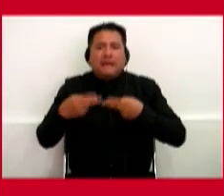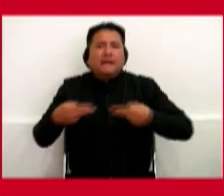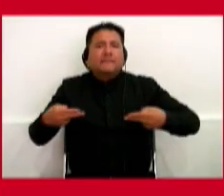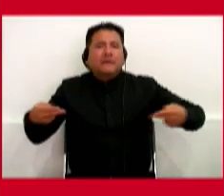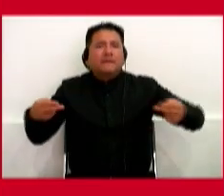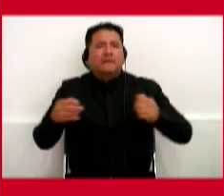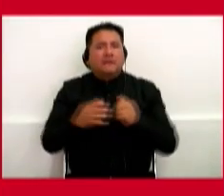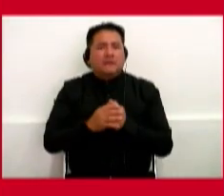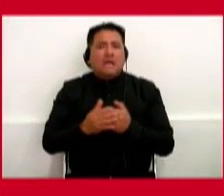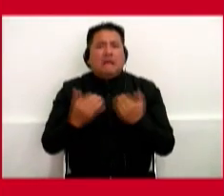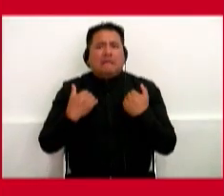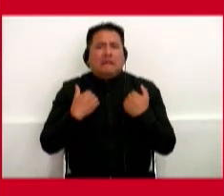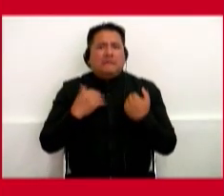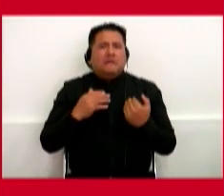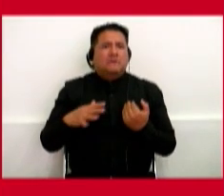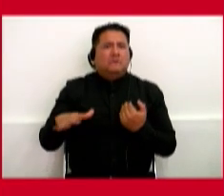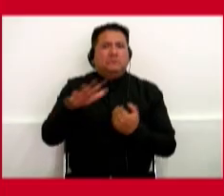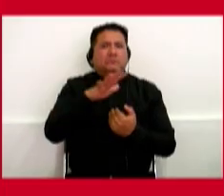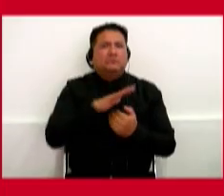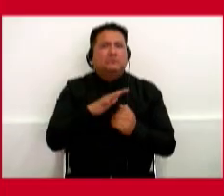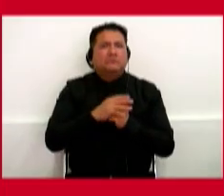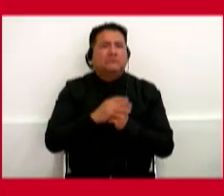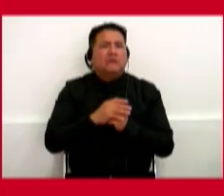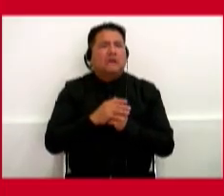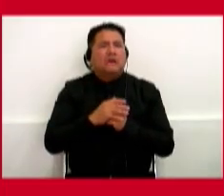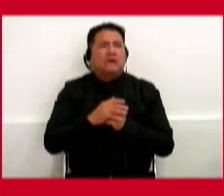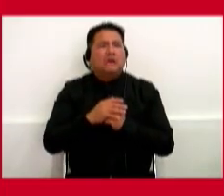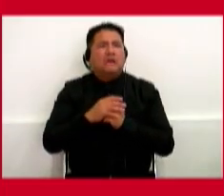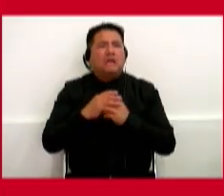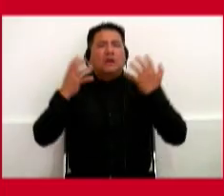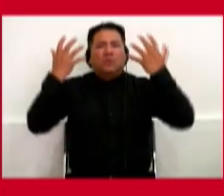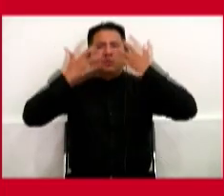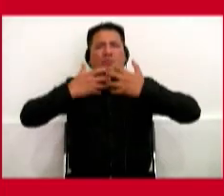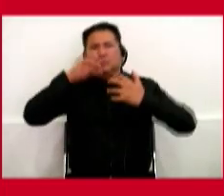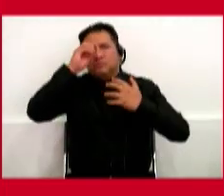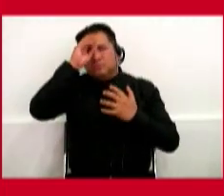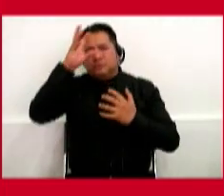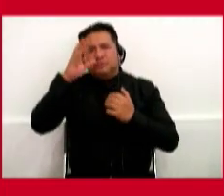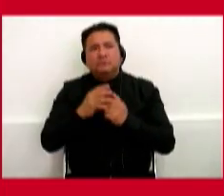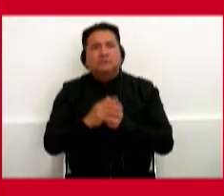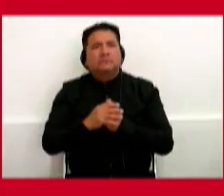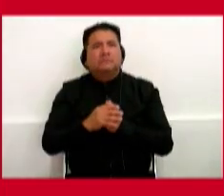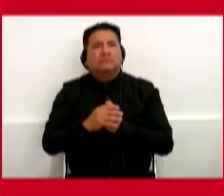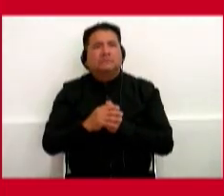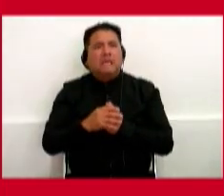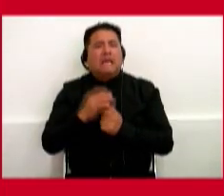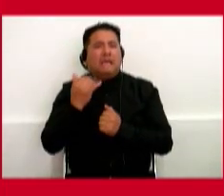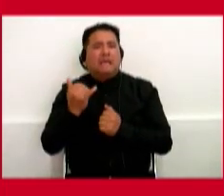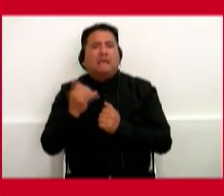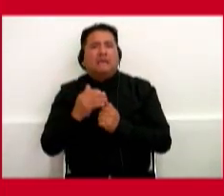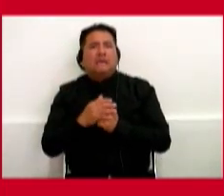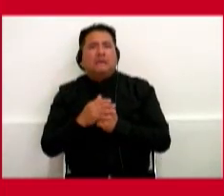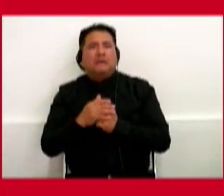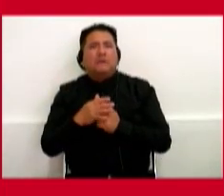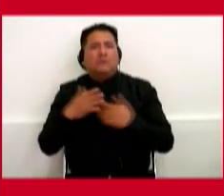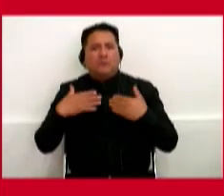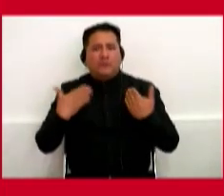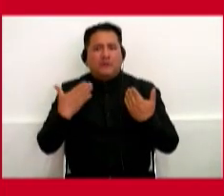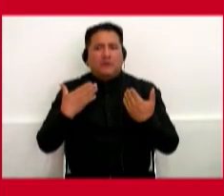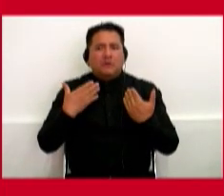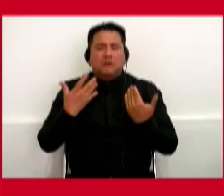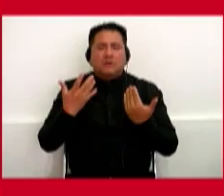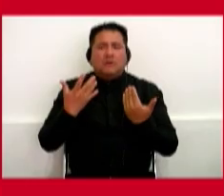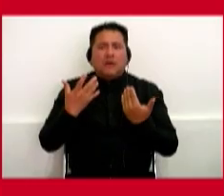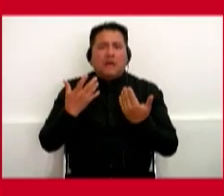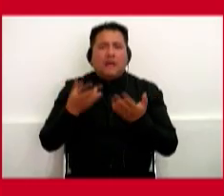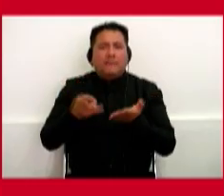y aplica, de tal forma de darle un sentido más lógico y también más aplicable a lo que es la búsqueda de optimización de valor en nuestros activos